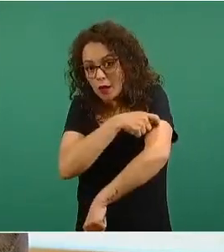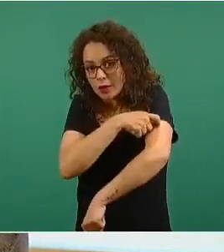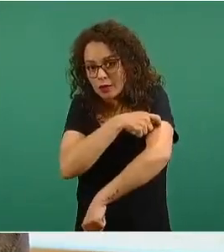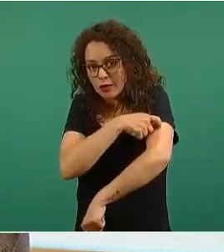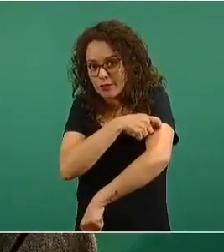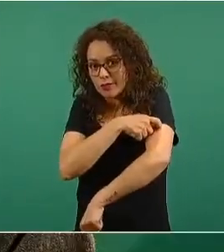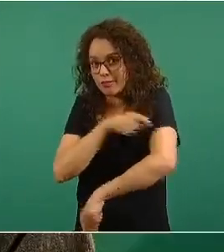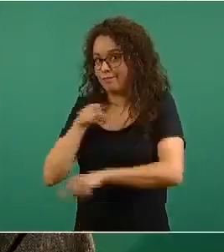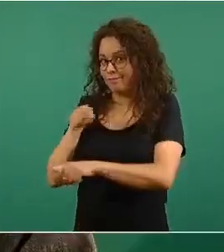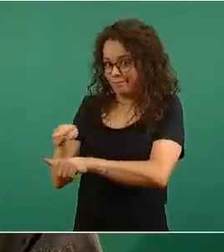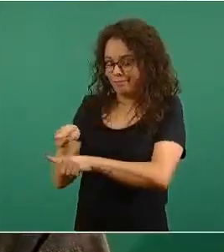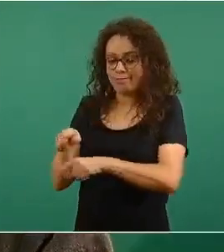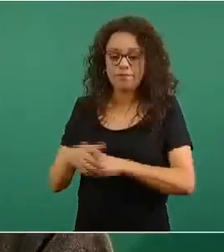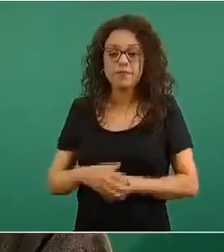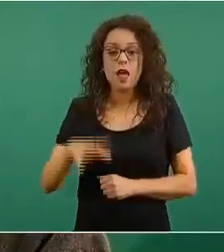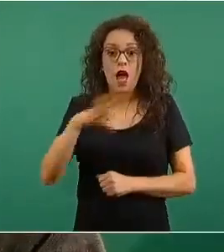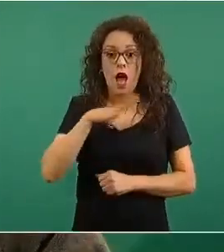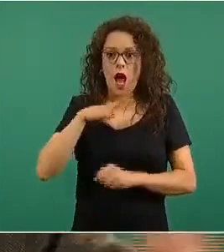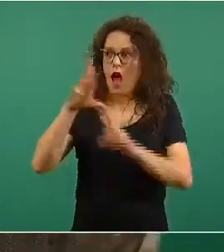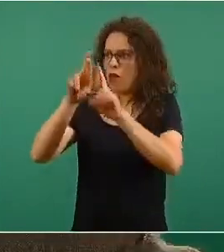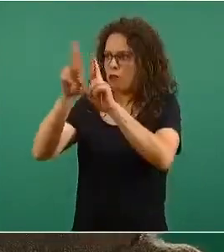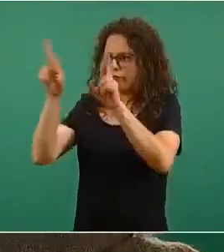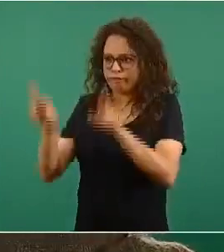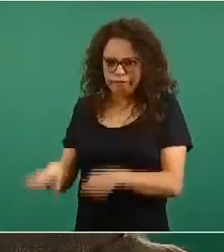Hay refrigeradores que son